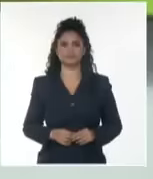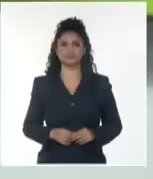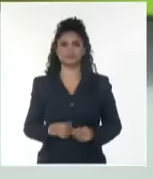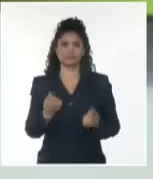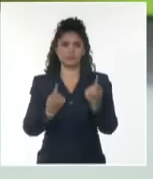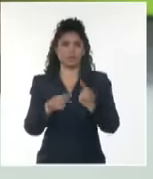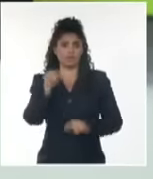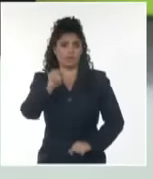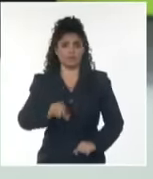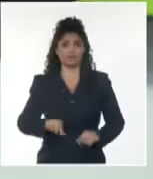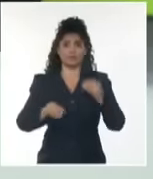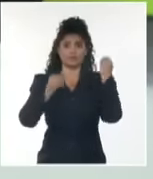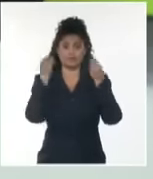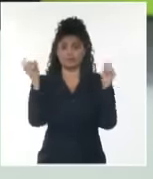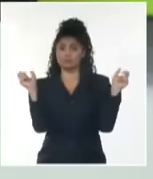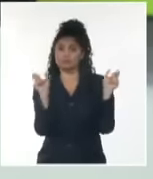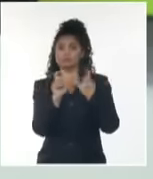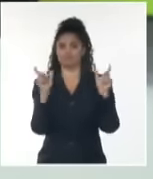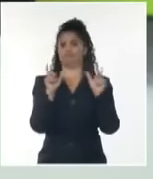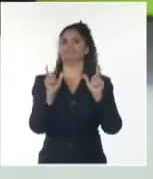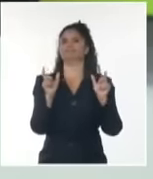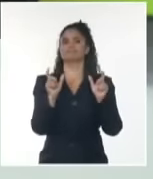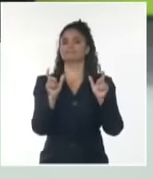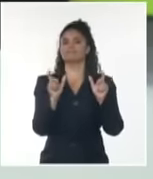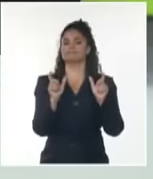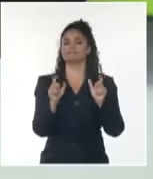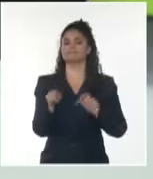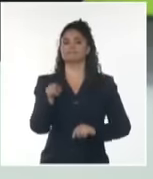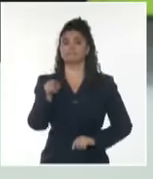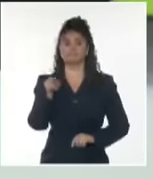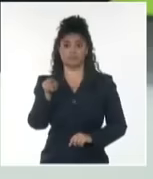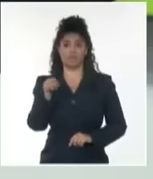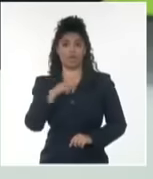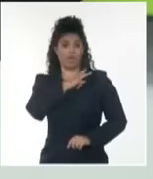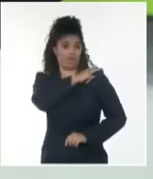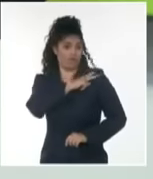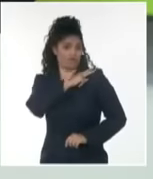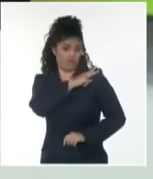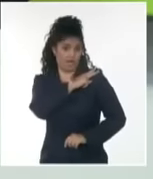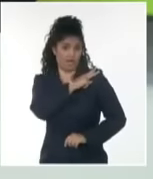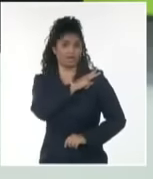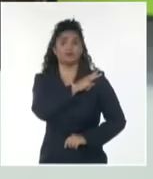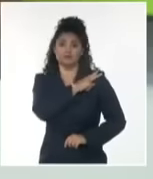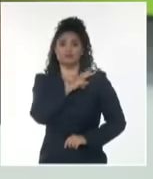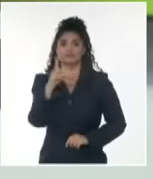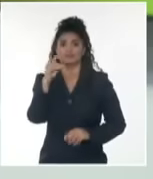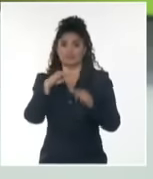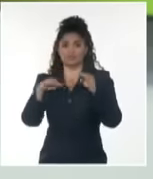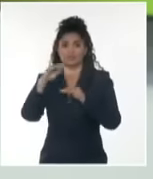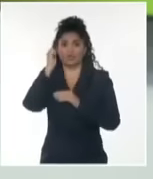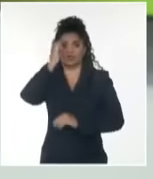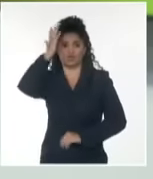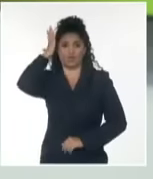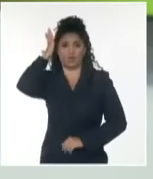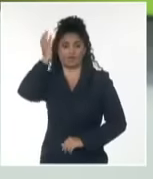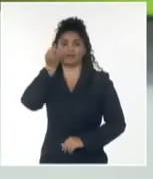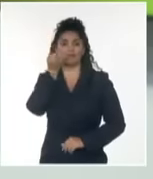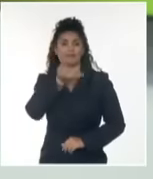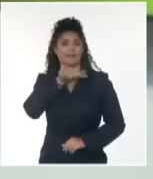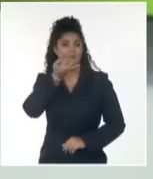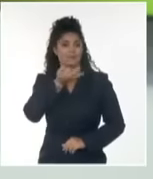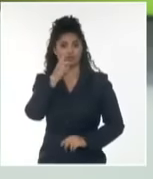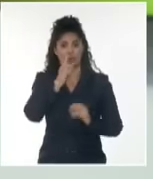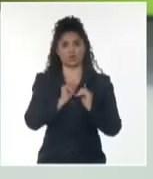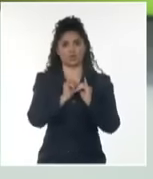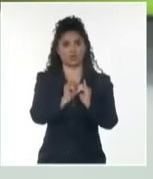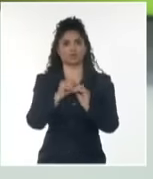bueno, es una alarma, está el más alto funcionario desde el punto de vista epidemiológico de la salud pública en Cuba, dando una información en el noticiero